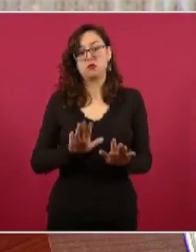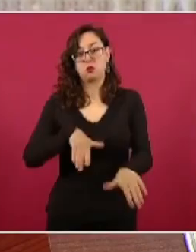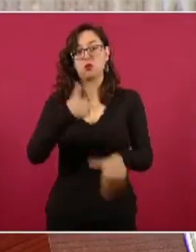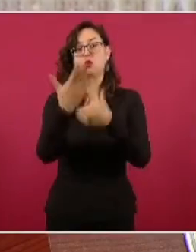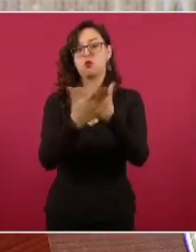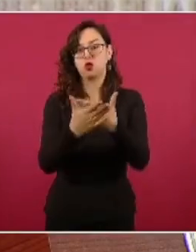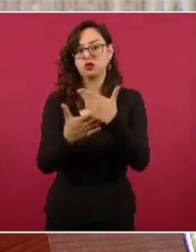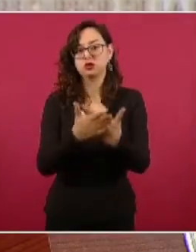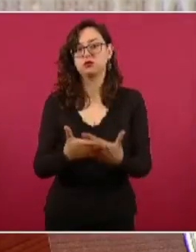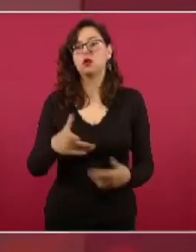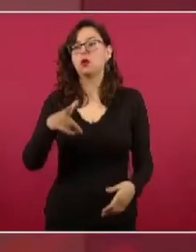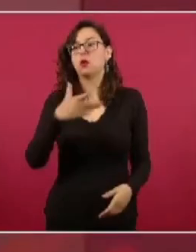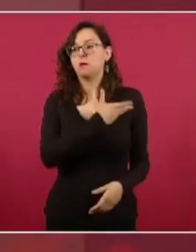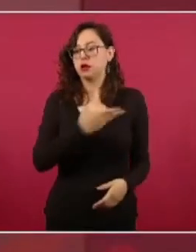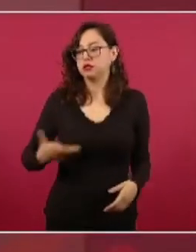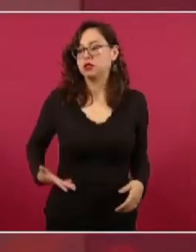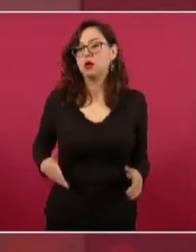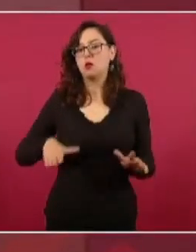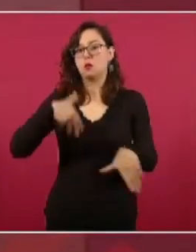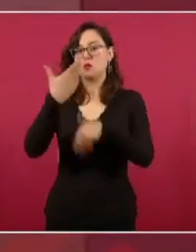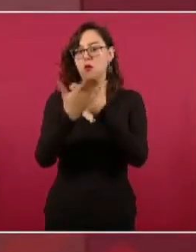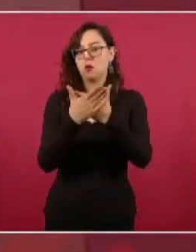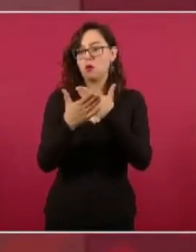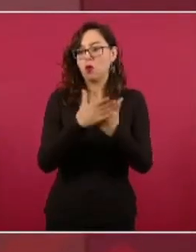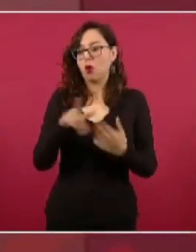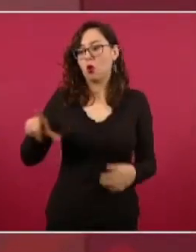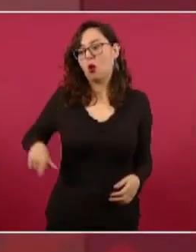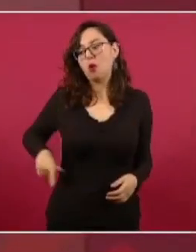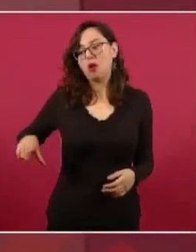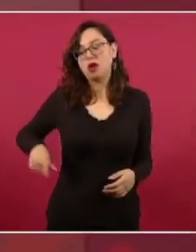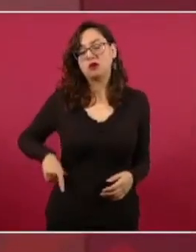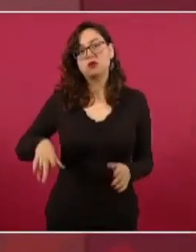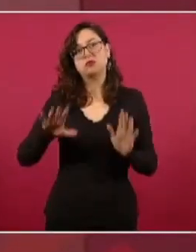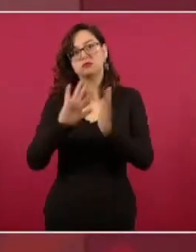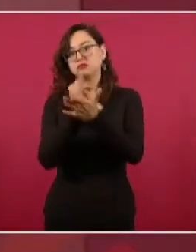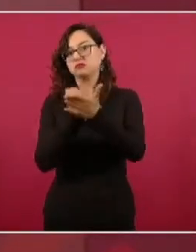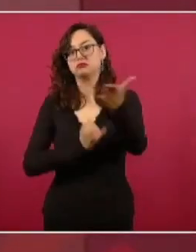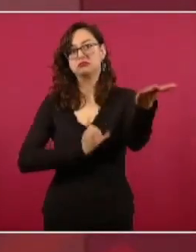otro gobierno, ya tome una decisión de fondo